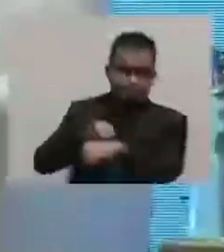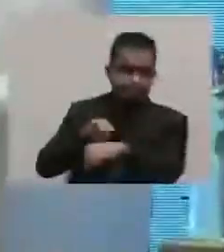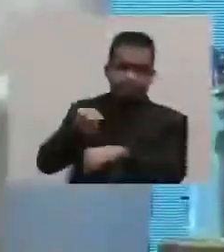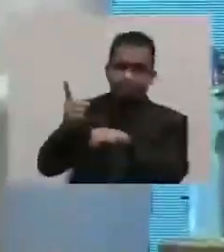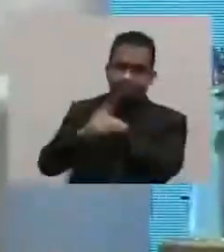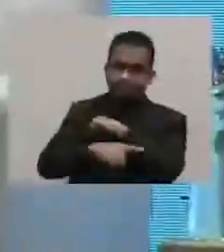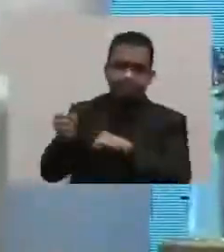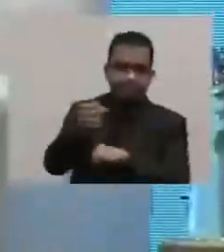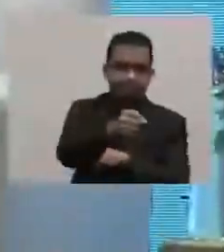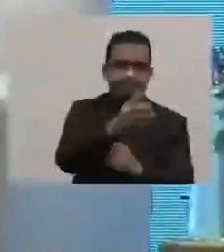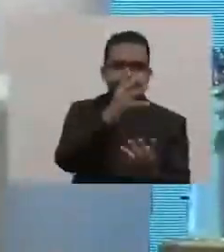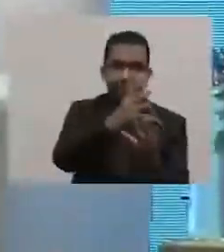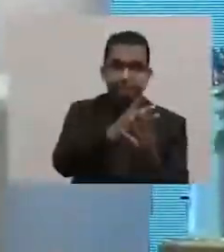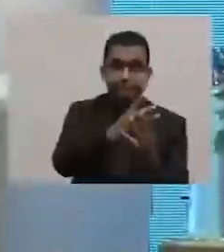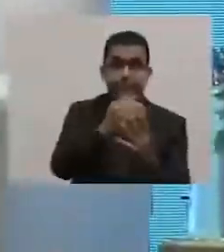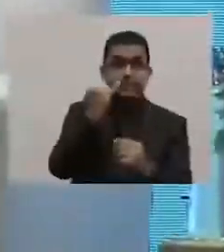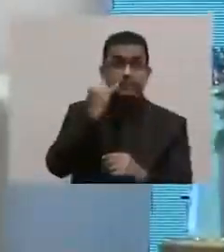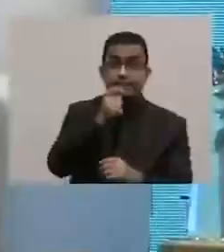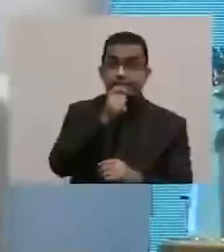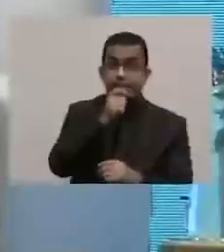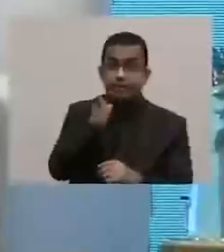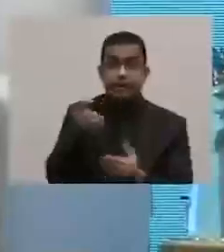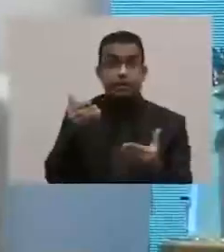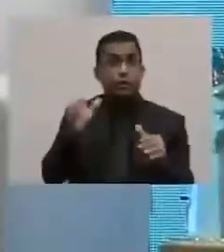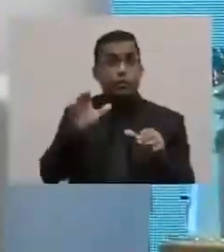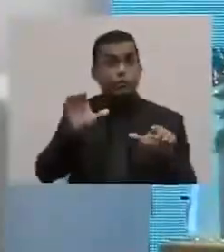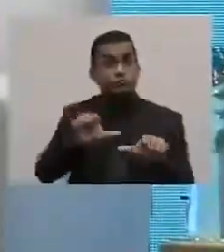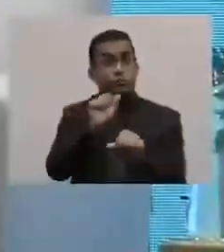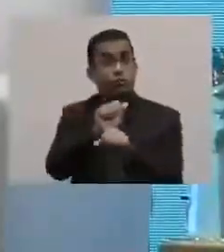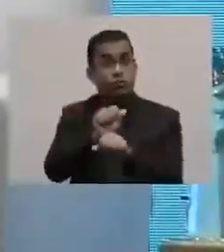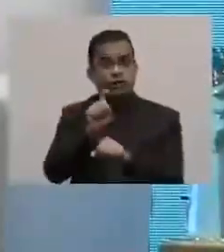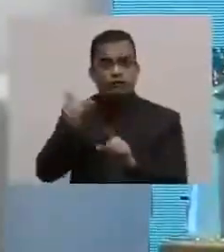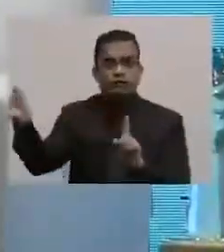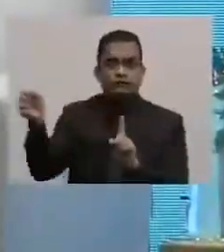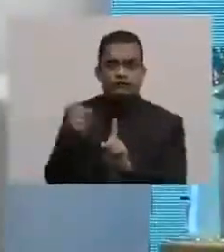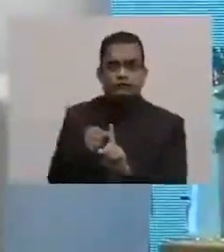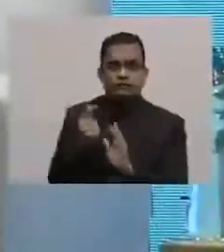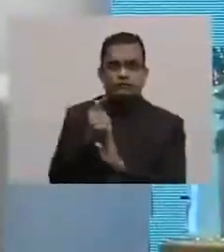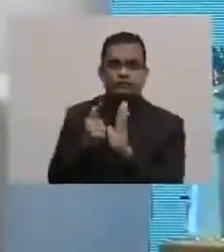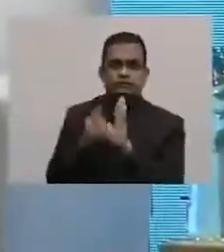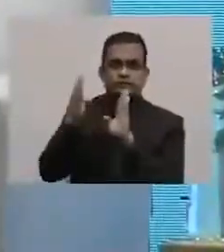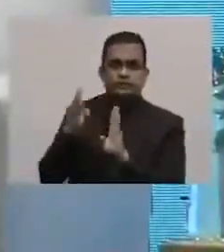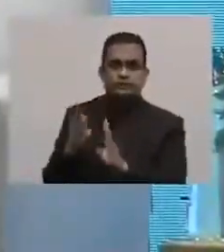periodista tiene que buscar es un abogado que lo defienda, que le cuesta dinero.